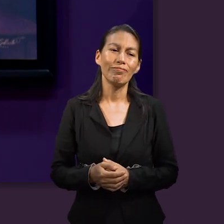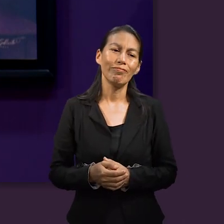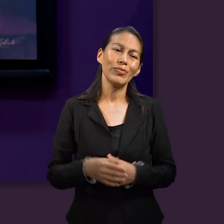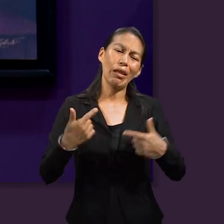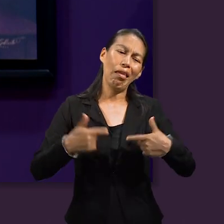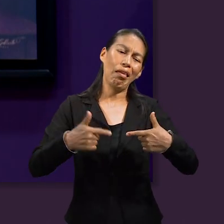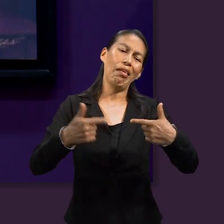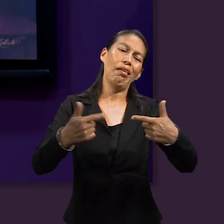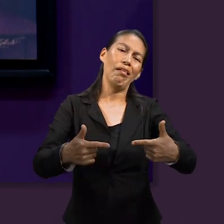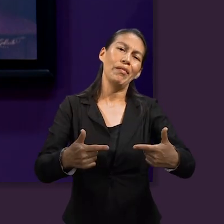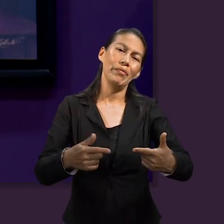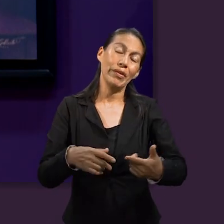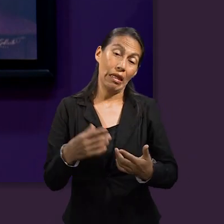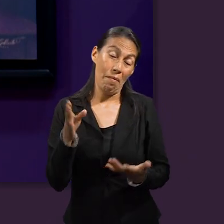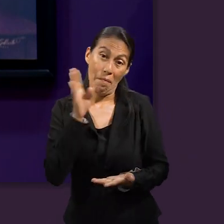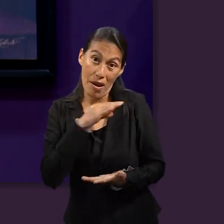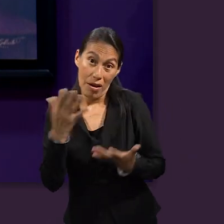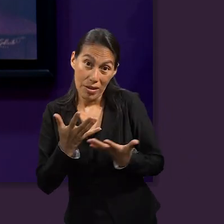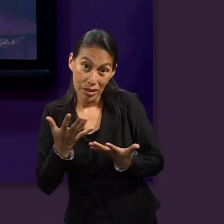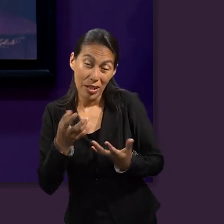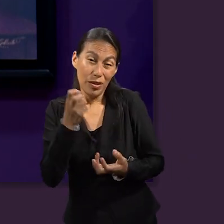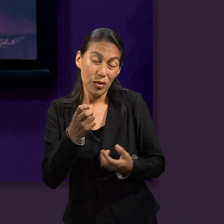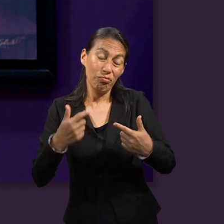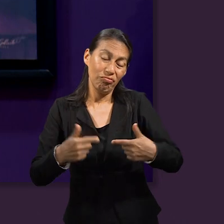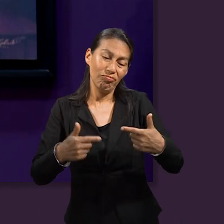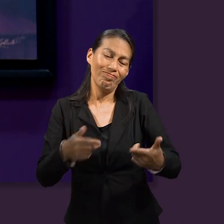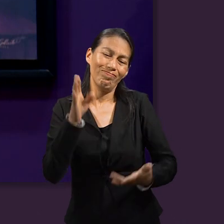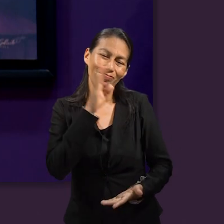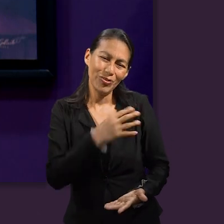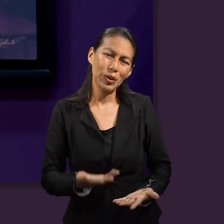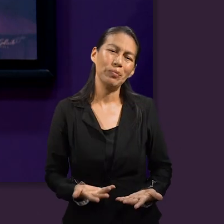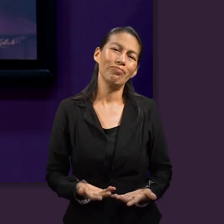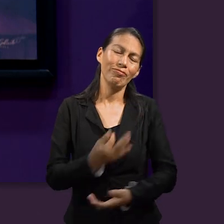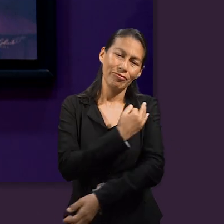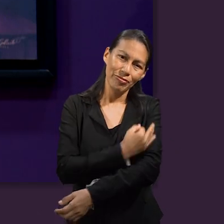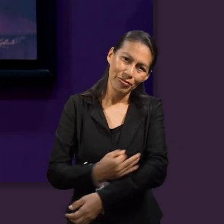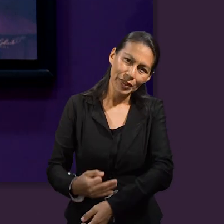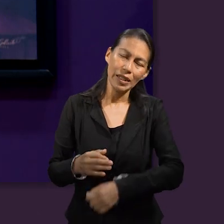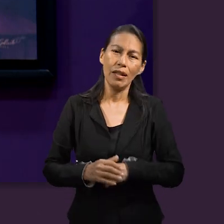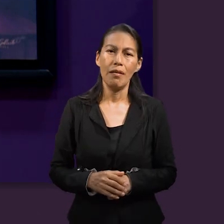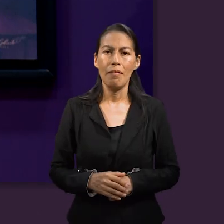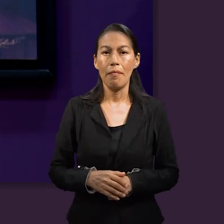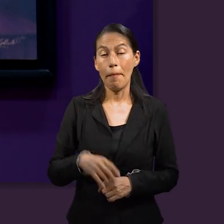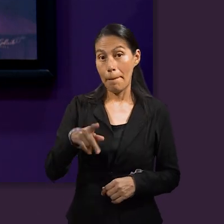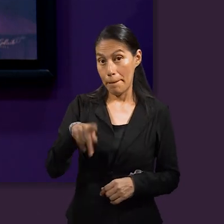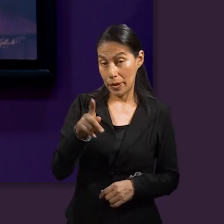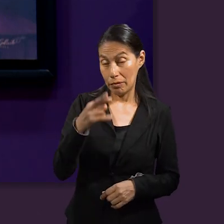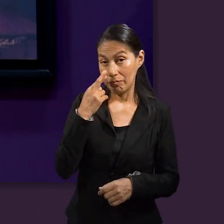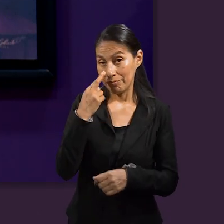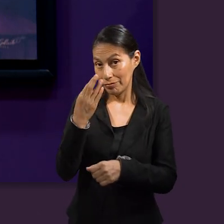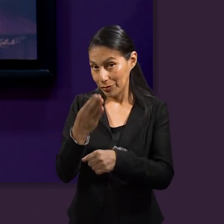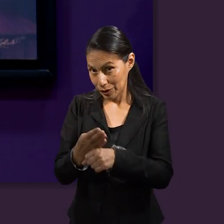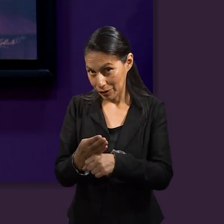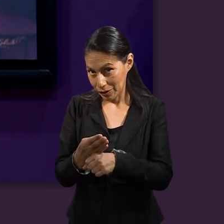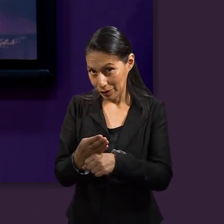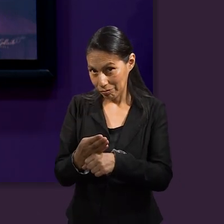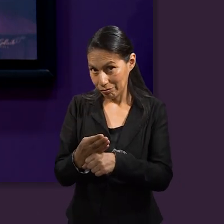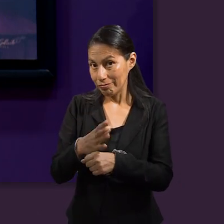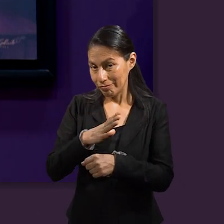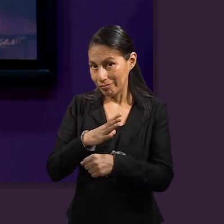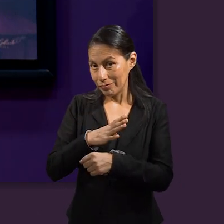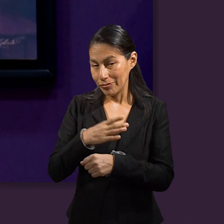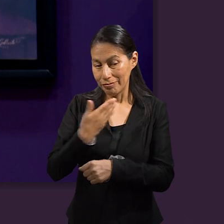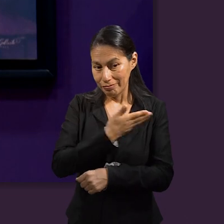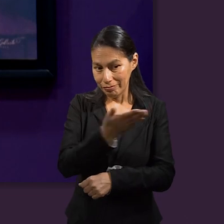se dijo cosechando las consecuencias de sus malas decisiones en su familia pero también tenemos